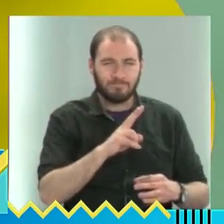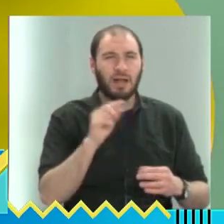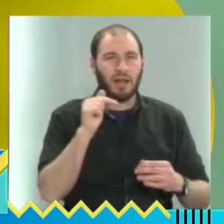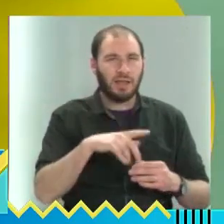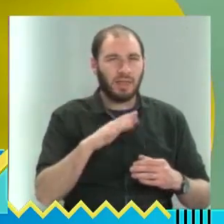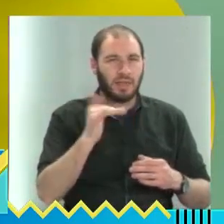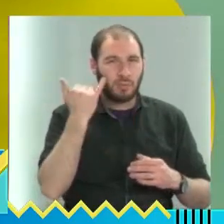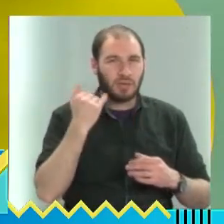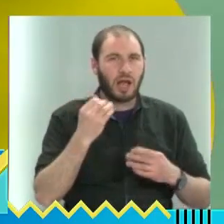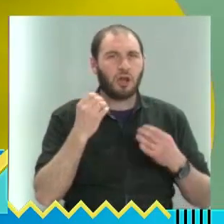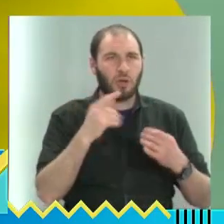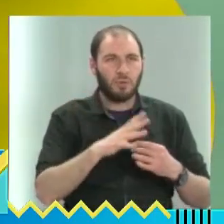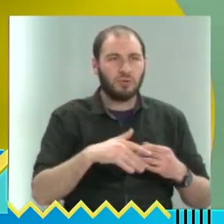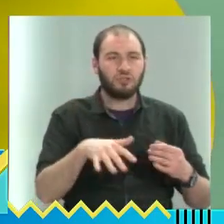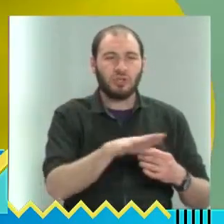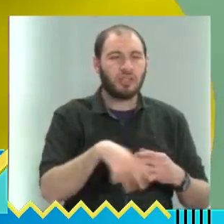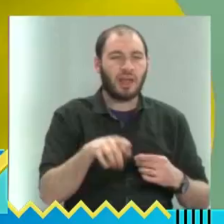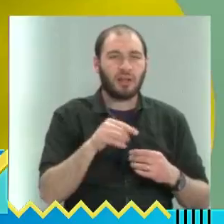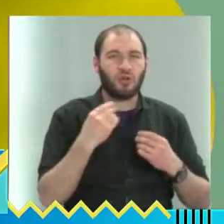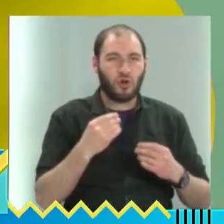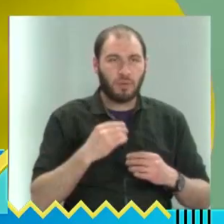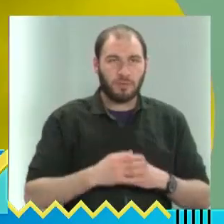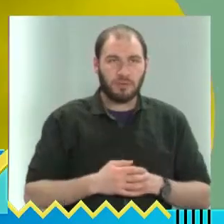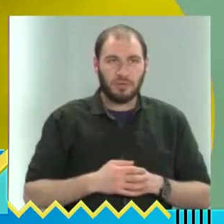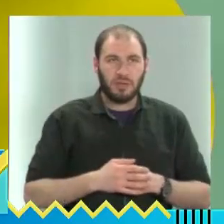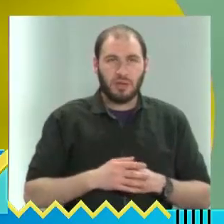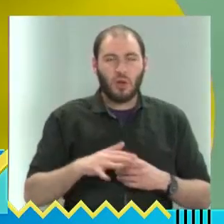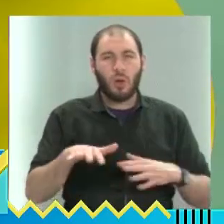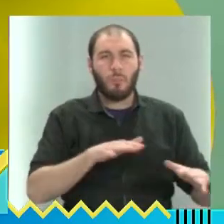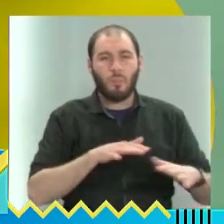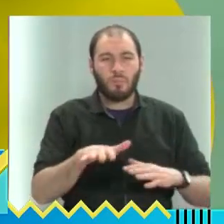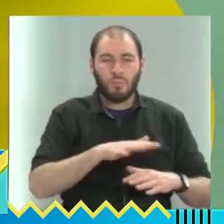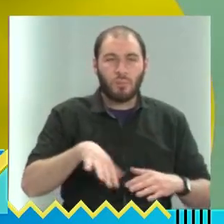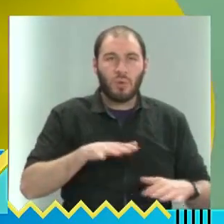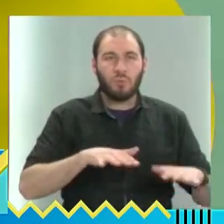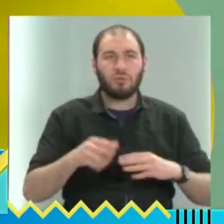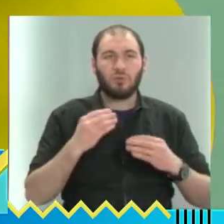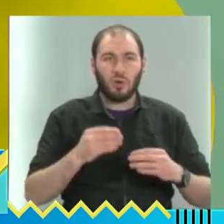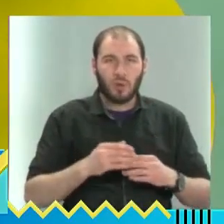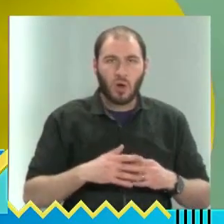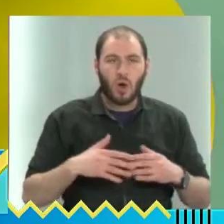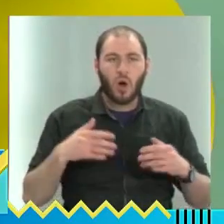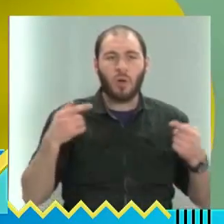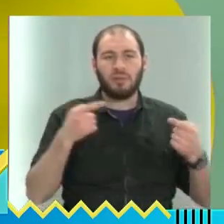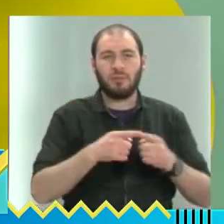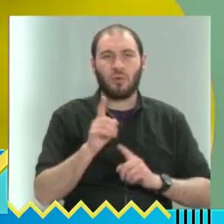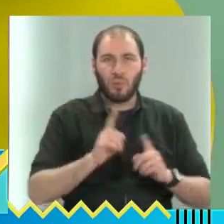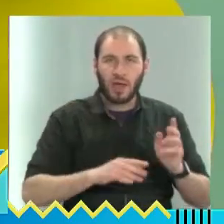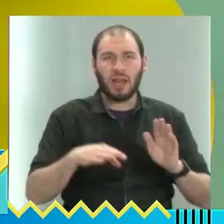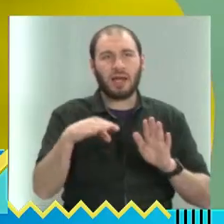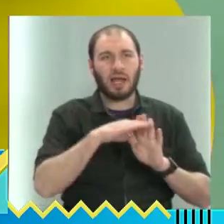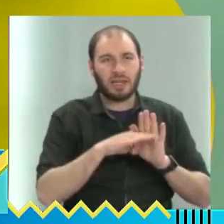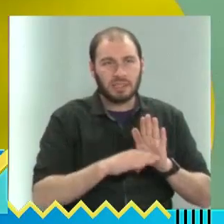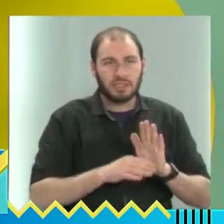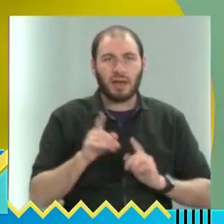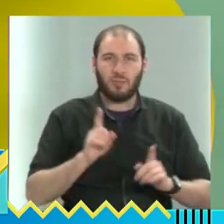empieza a ver cómo es esa sociedad, cómo se mueve esa sociedad, a qué apunta esa sociedad, qué características